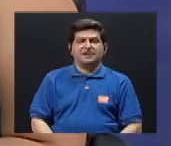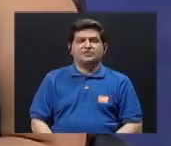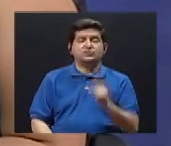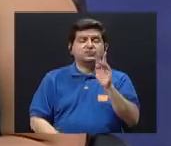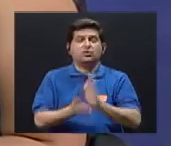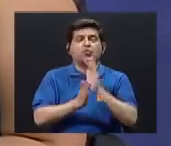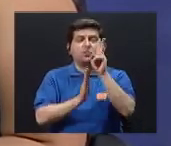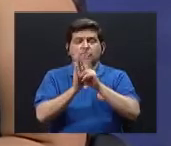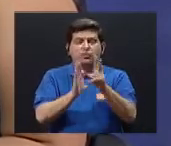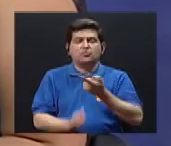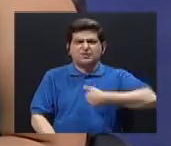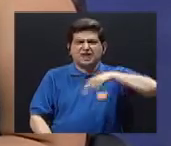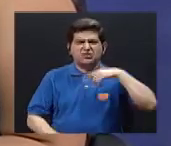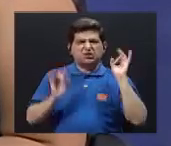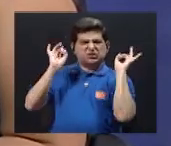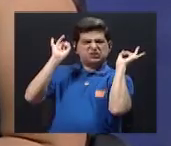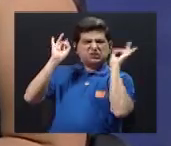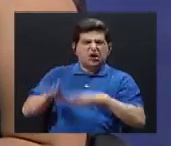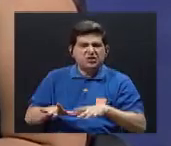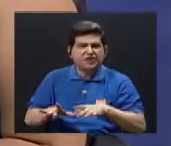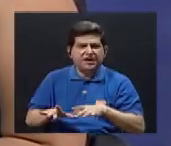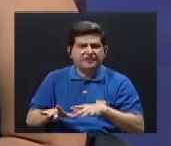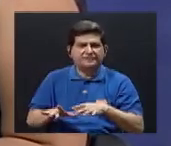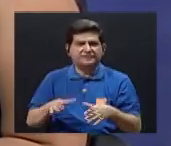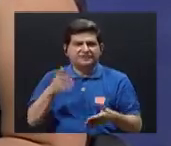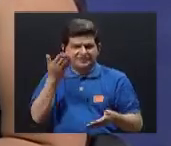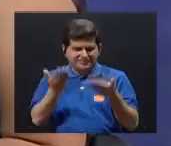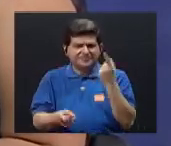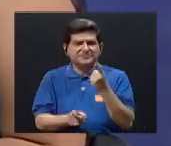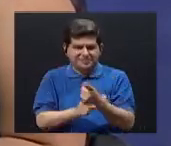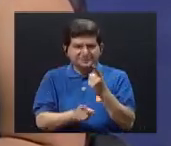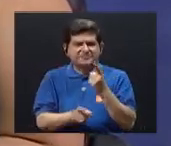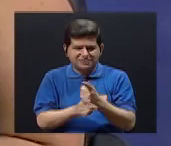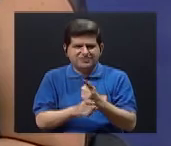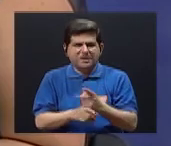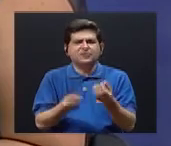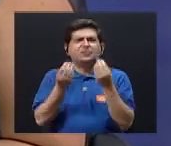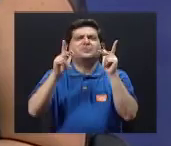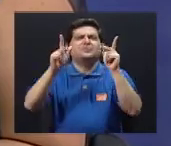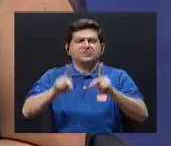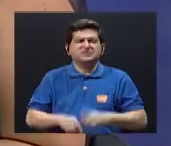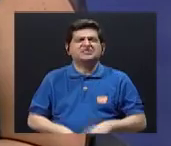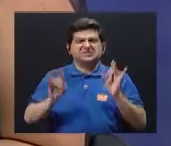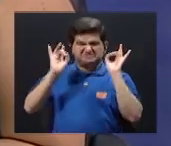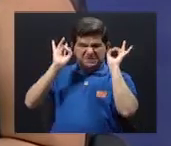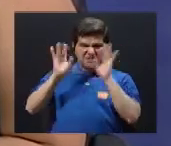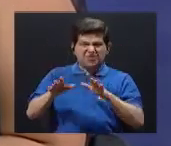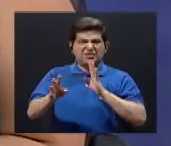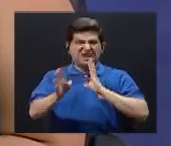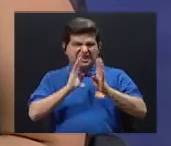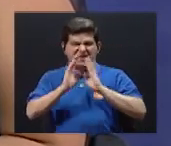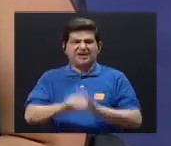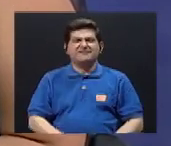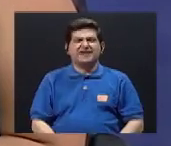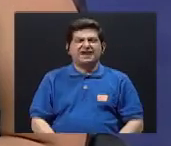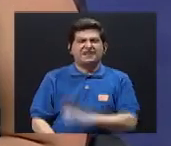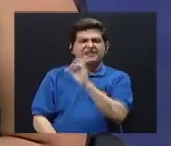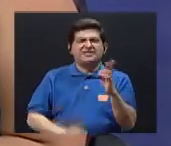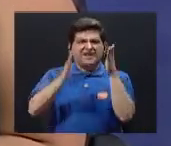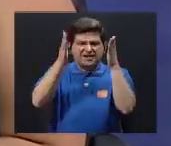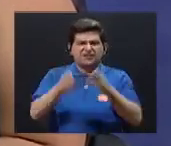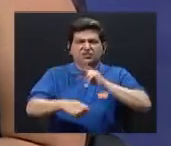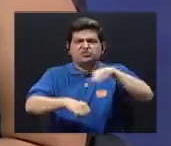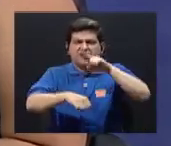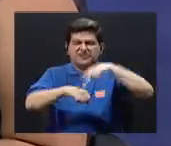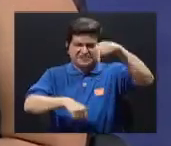que ellos dicen que traen un documental que vamos a odiar. Y es que tal vez efectivamente habrá muchas personas que odien hablar de